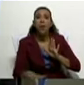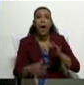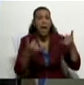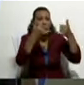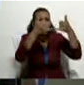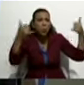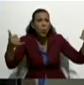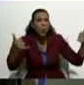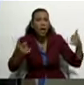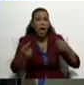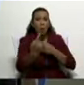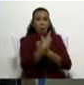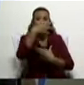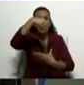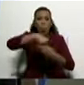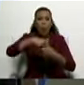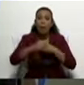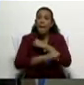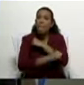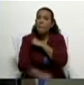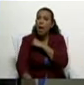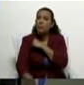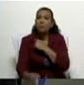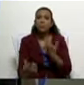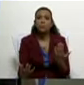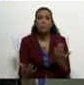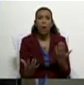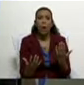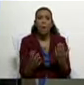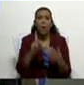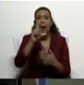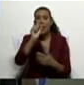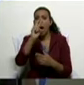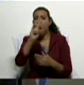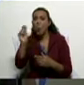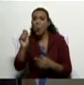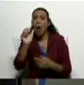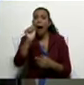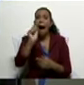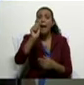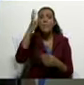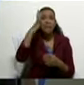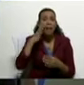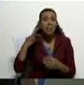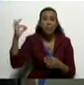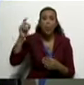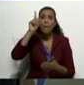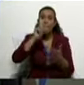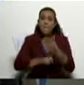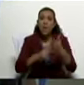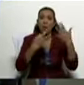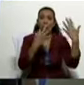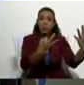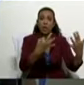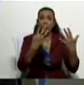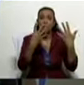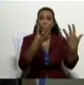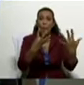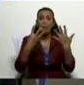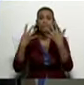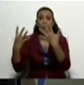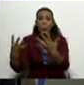línea interpuesta fraudulentamente por el laudo arbitral de París de